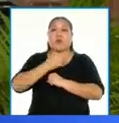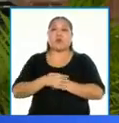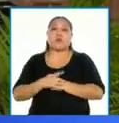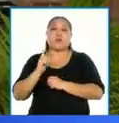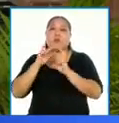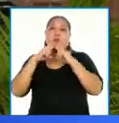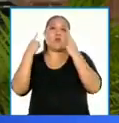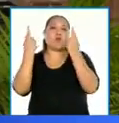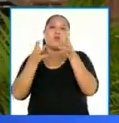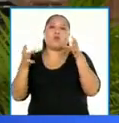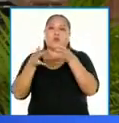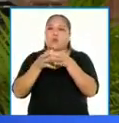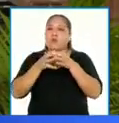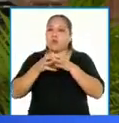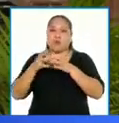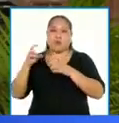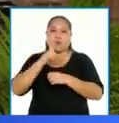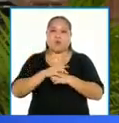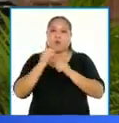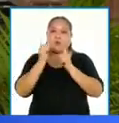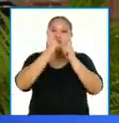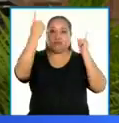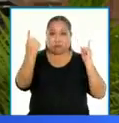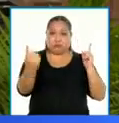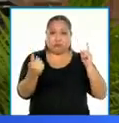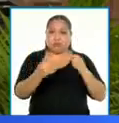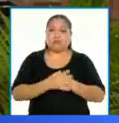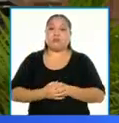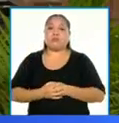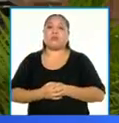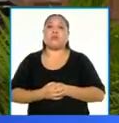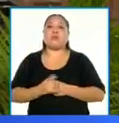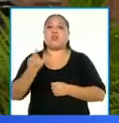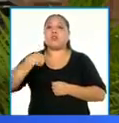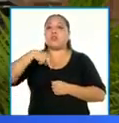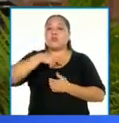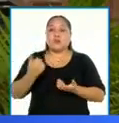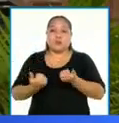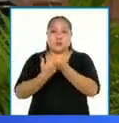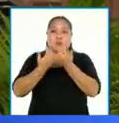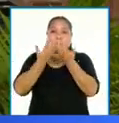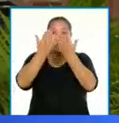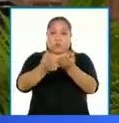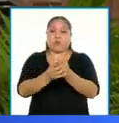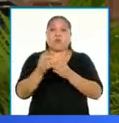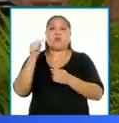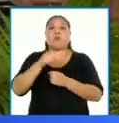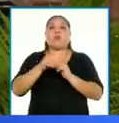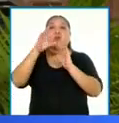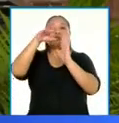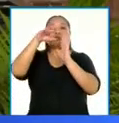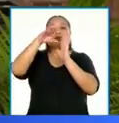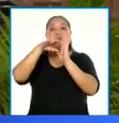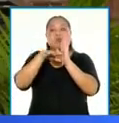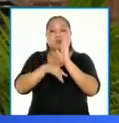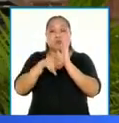tener reuniones en conjunto, en hacer distanciamiento social, lo que vamos a contribuir es a esa